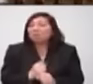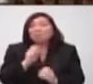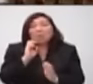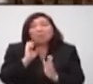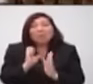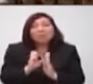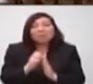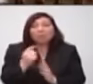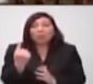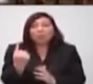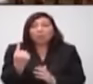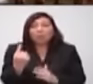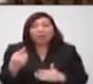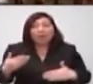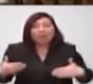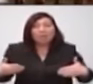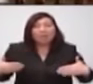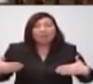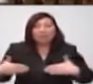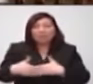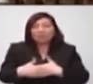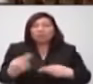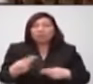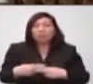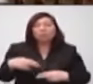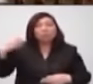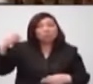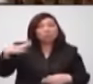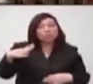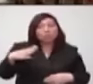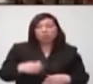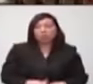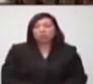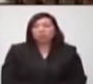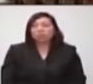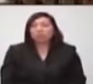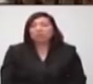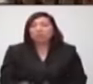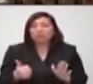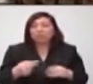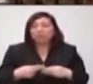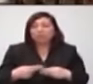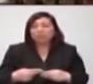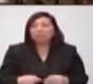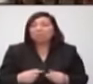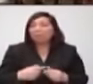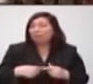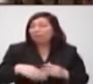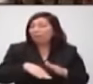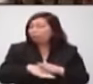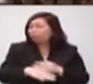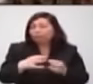por ejemplo, una de ellas, la Avenida El Sol, tiene más de 6 kilómetros, es decir, más larga que la